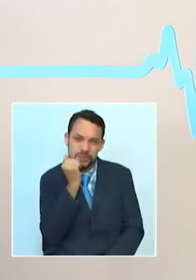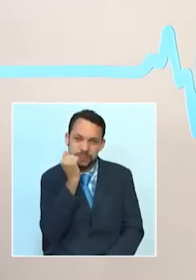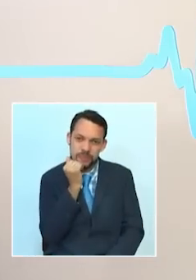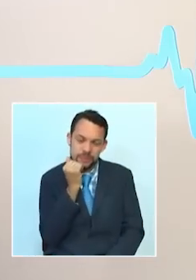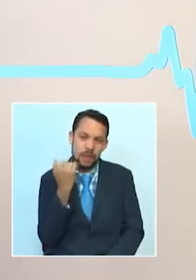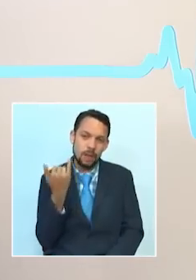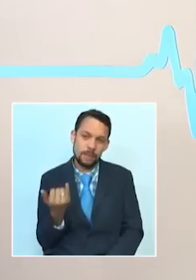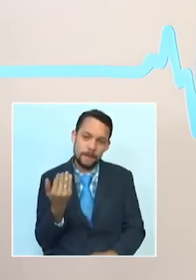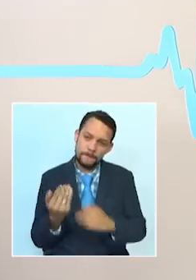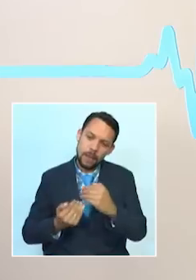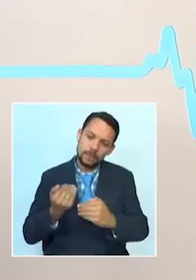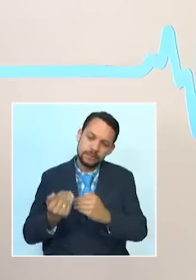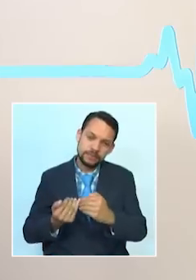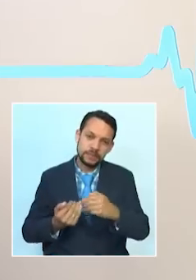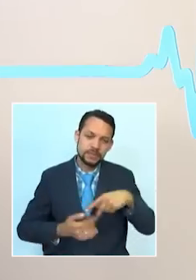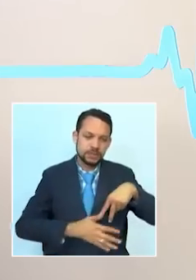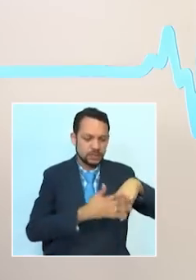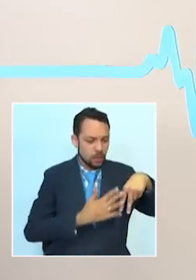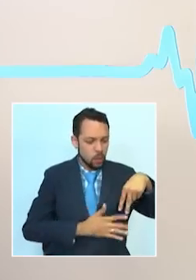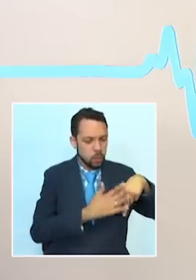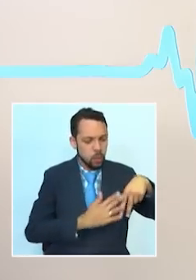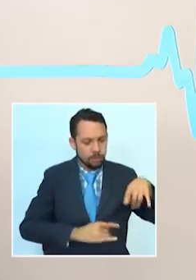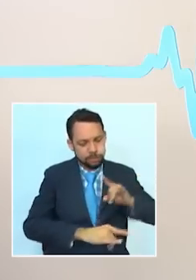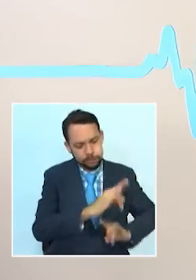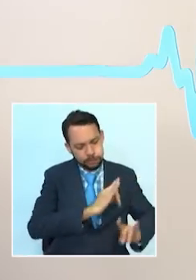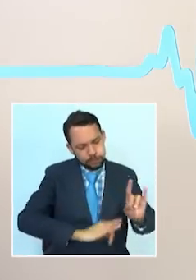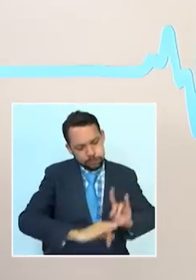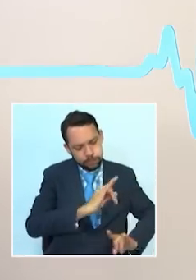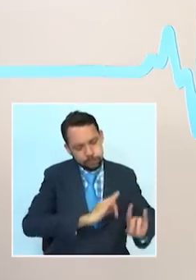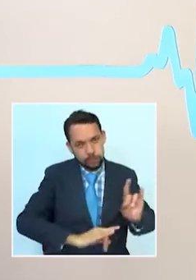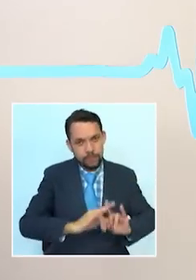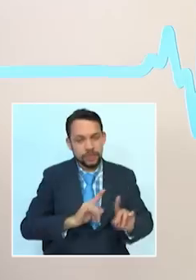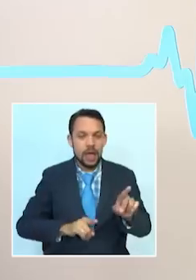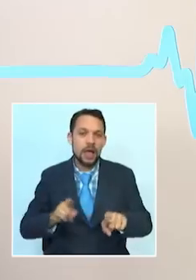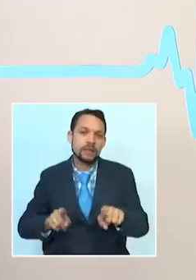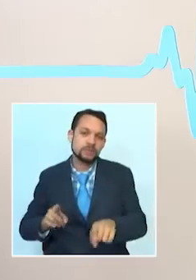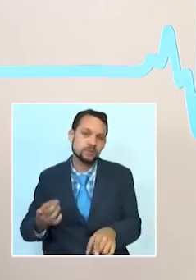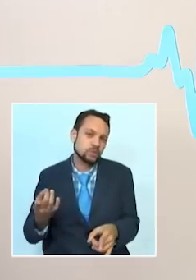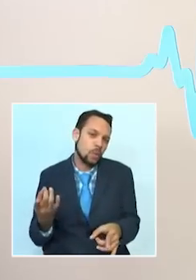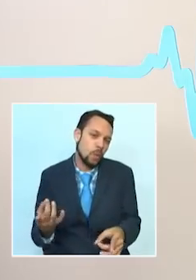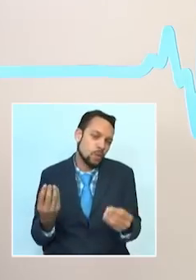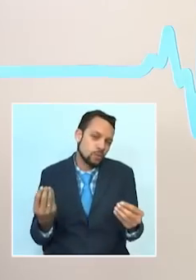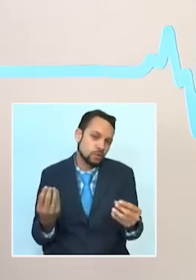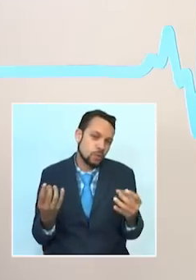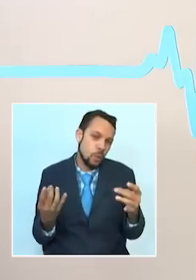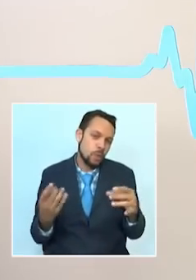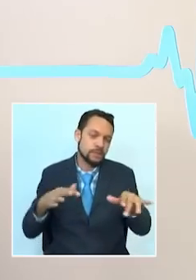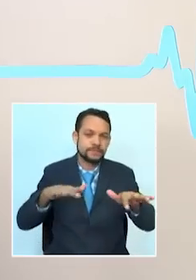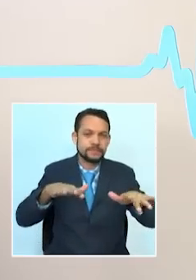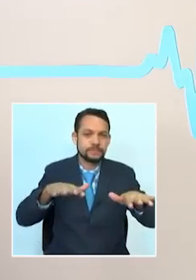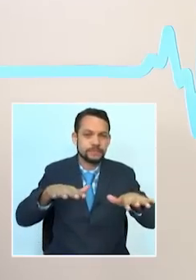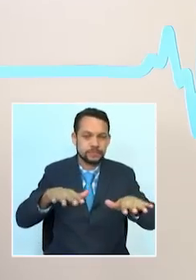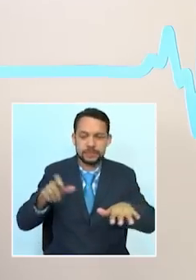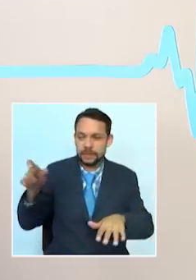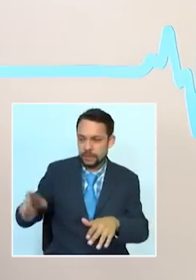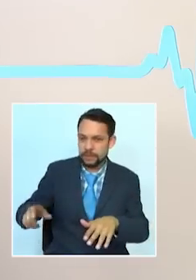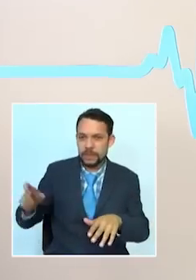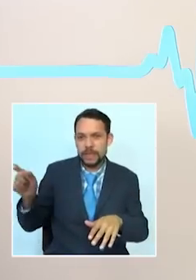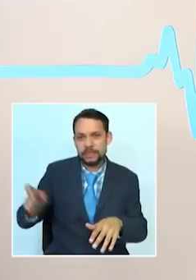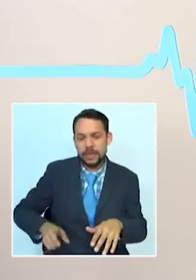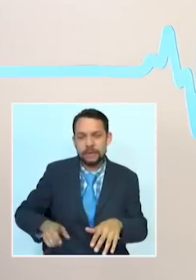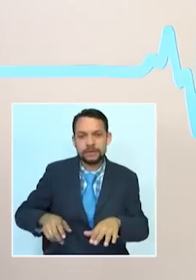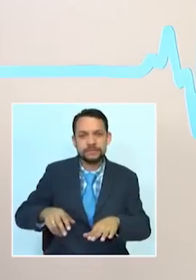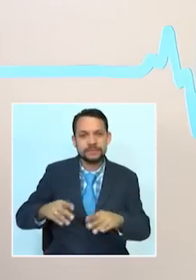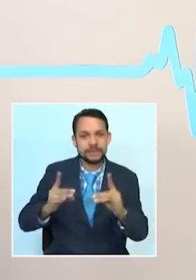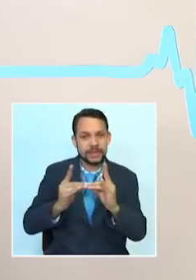de circulación y Por ende puede producir más dolor en las piernas qué se recomienda en la persona levantar los pies